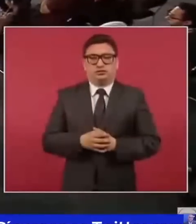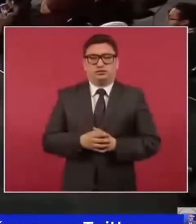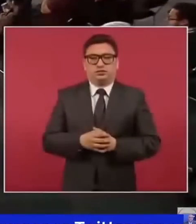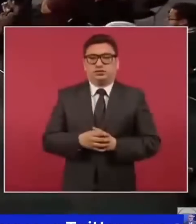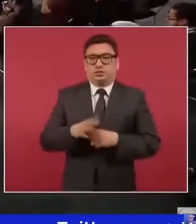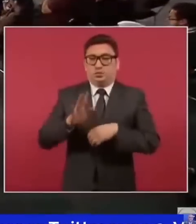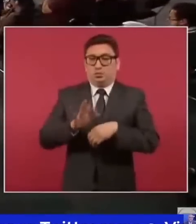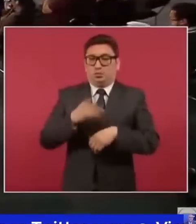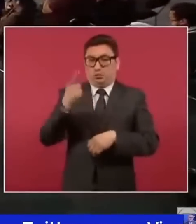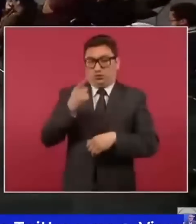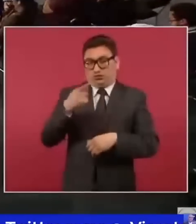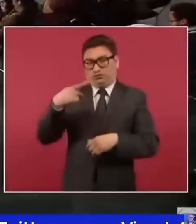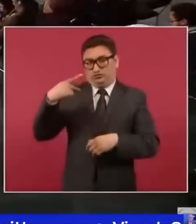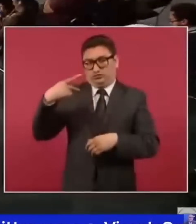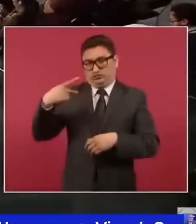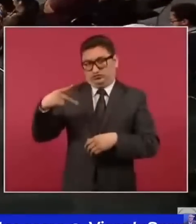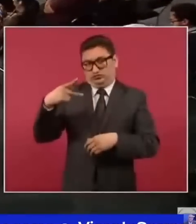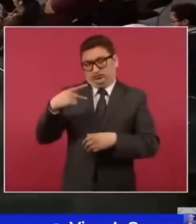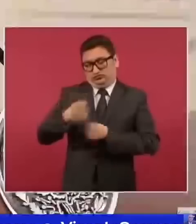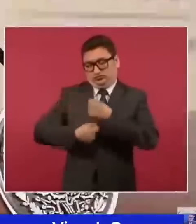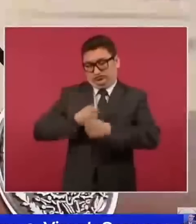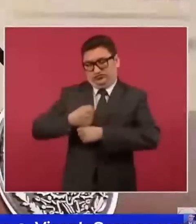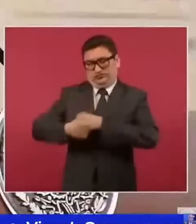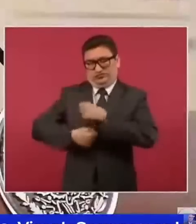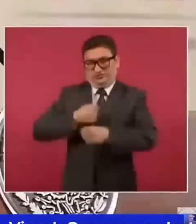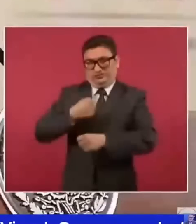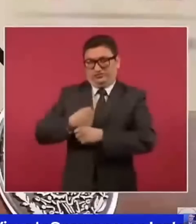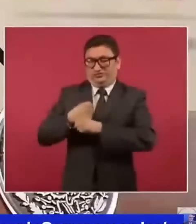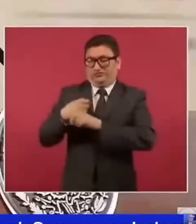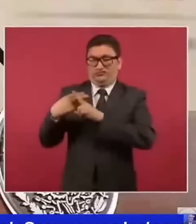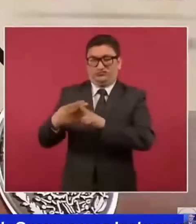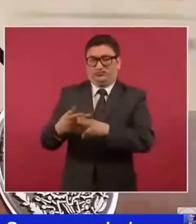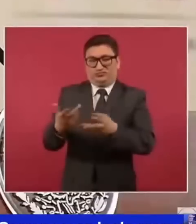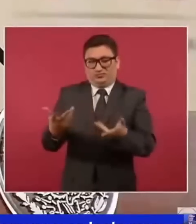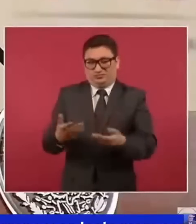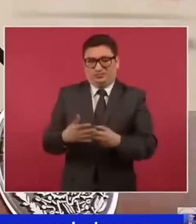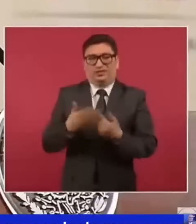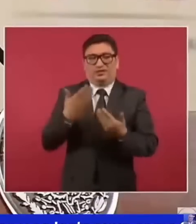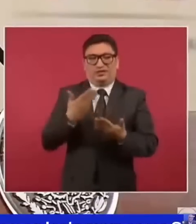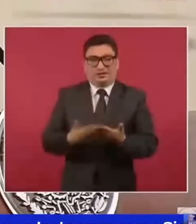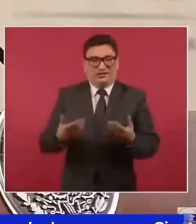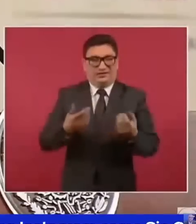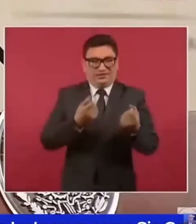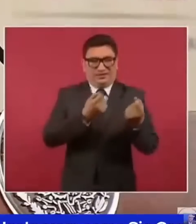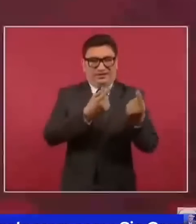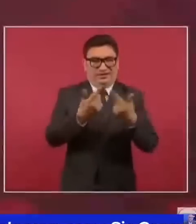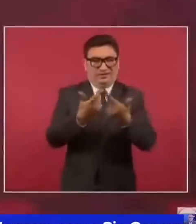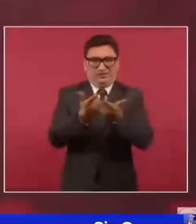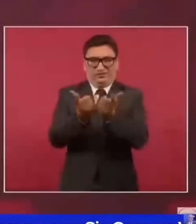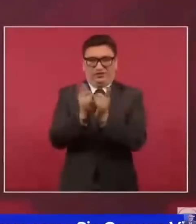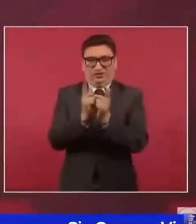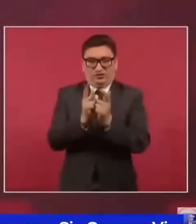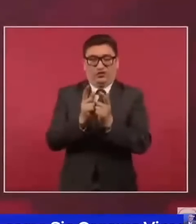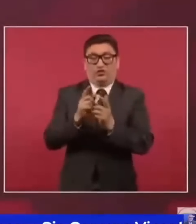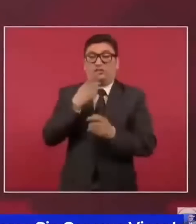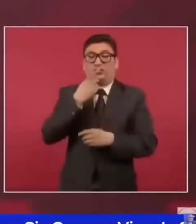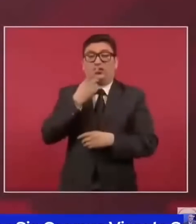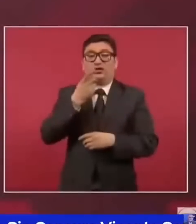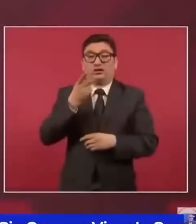porque es una carrera. Ahora que se oponen a la Guardia